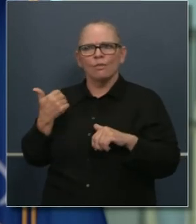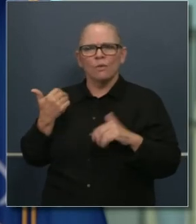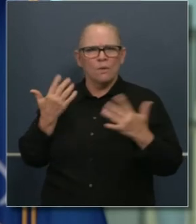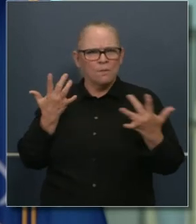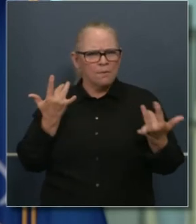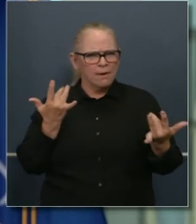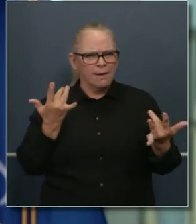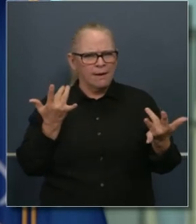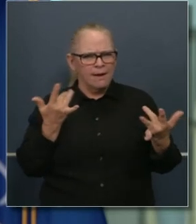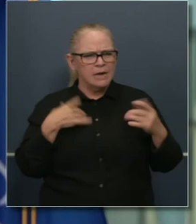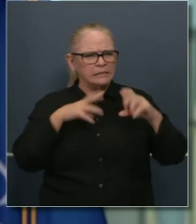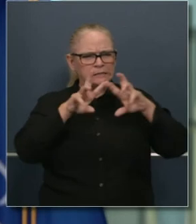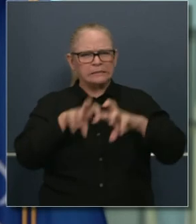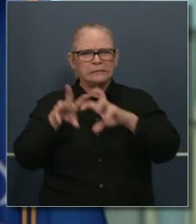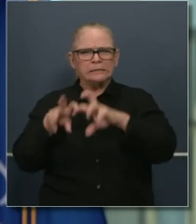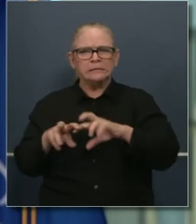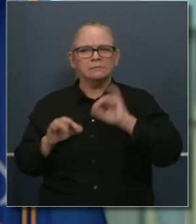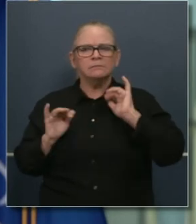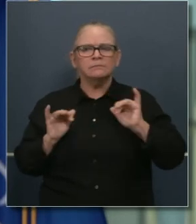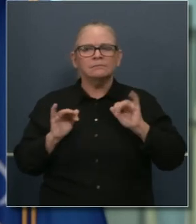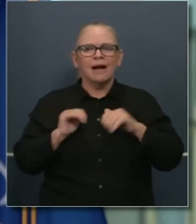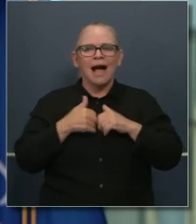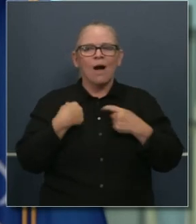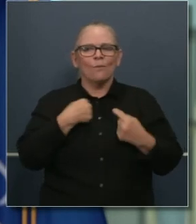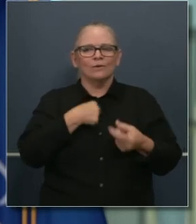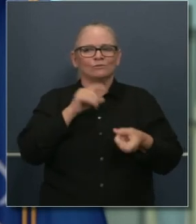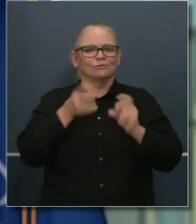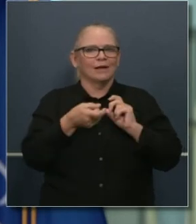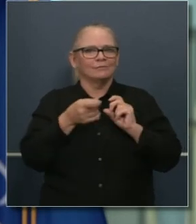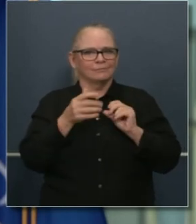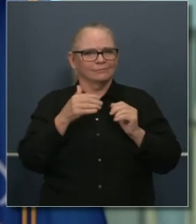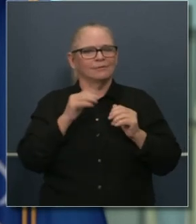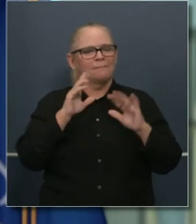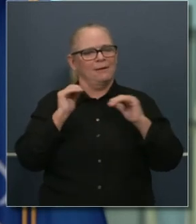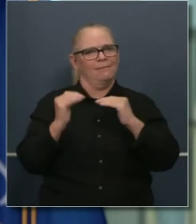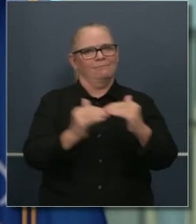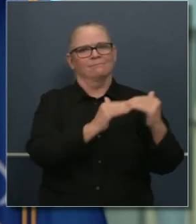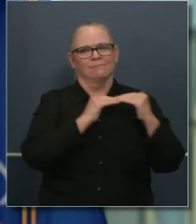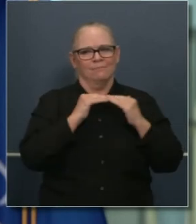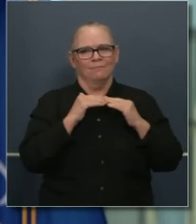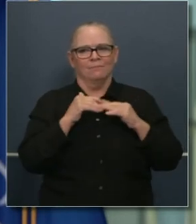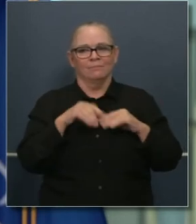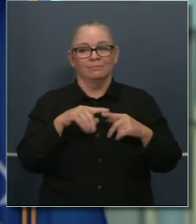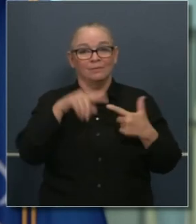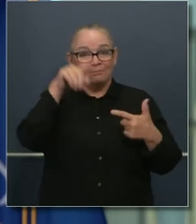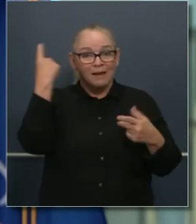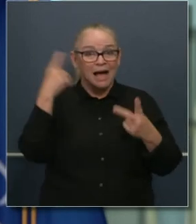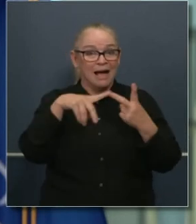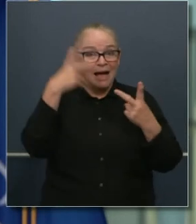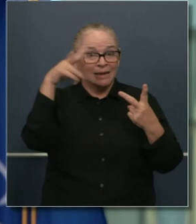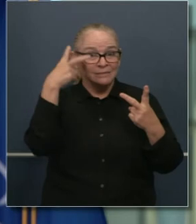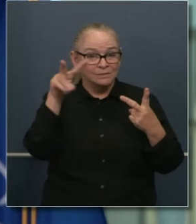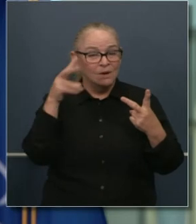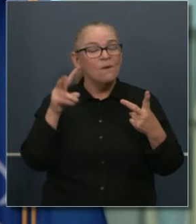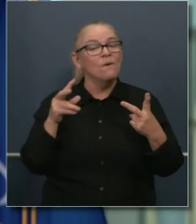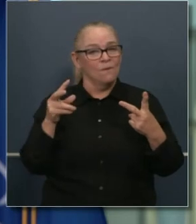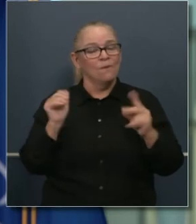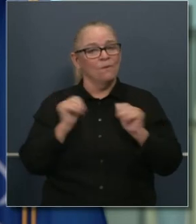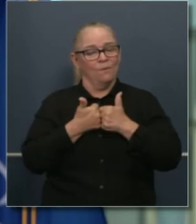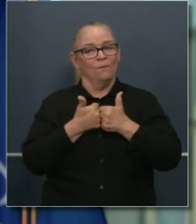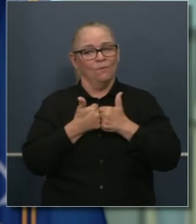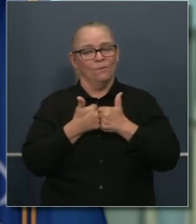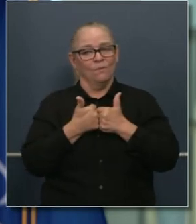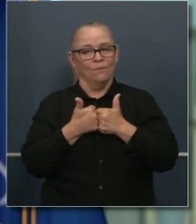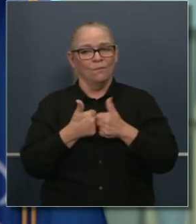y eso sigue el tema de la falta de proporción en cuanto a ciertas comunidades como la comunidad afroamericana la